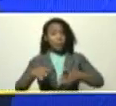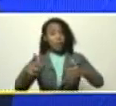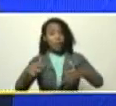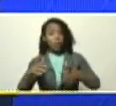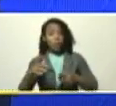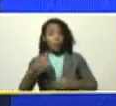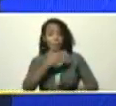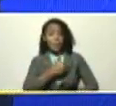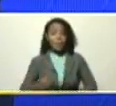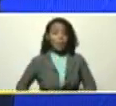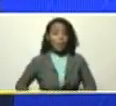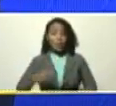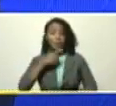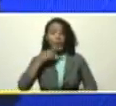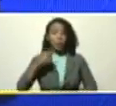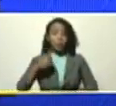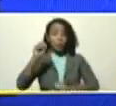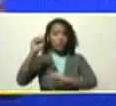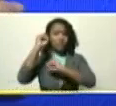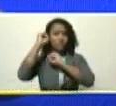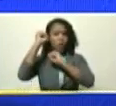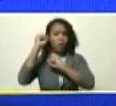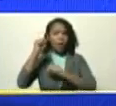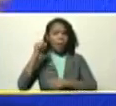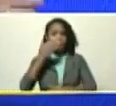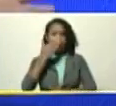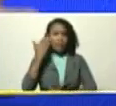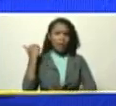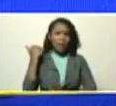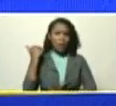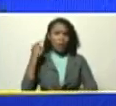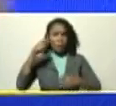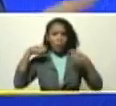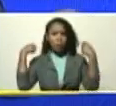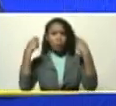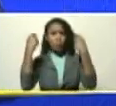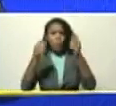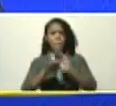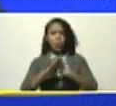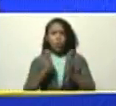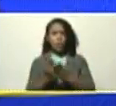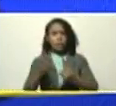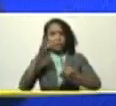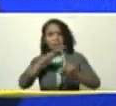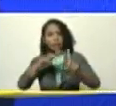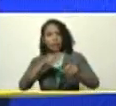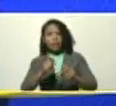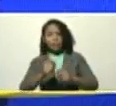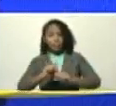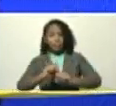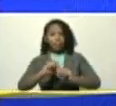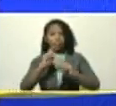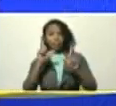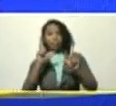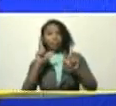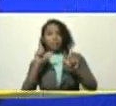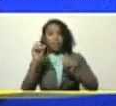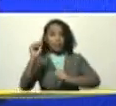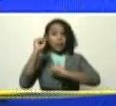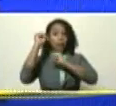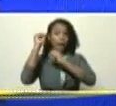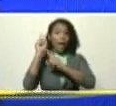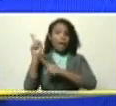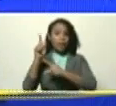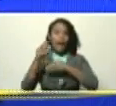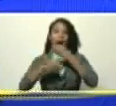presidente Putin y de Rusia. En estos días de campaña mundial, de amenazas, tremendos triunfos, porque han llevado